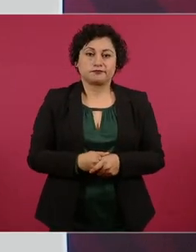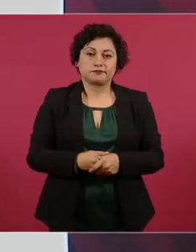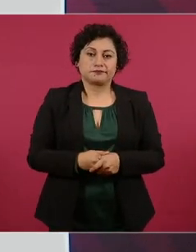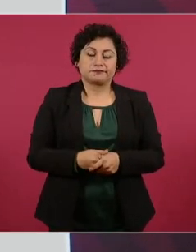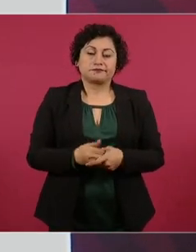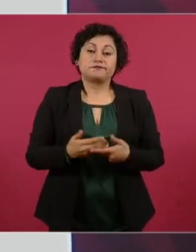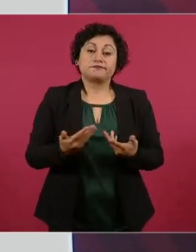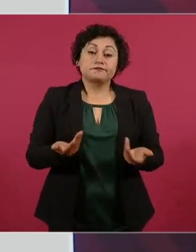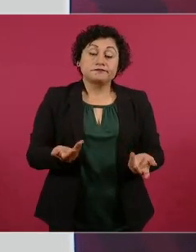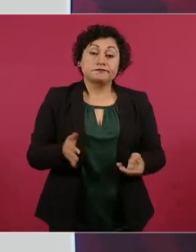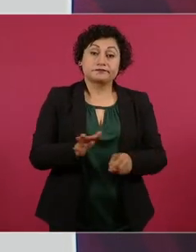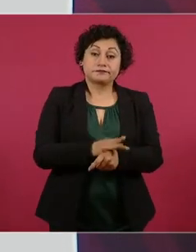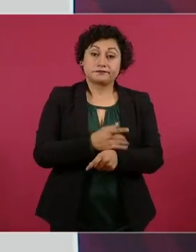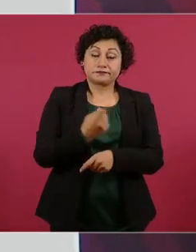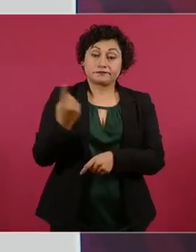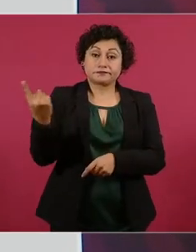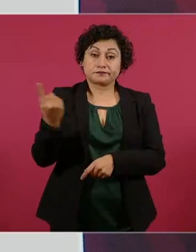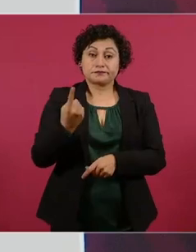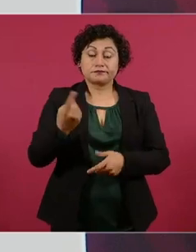porque